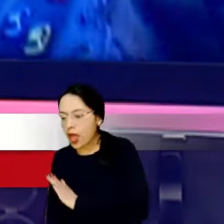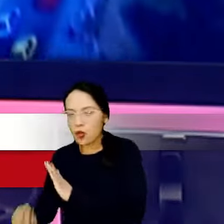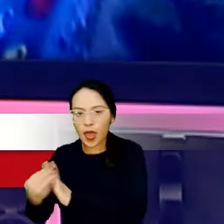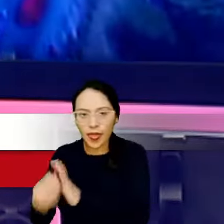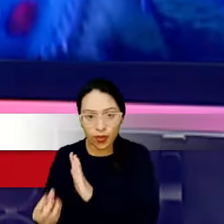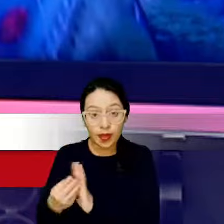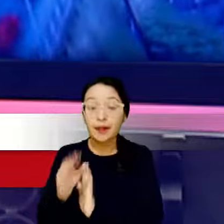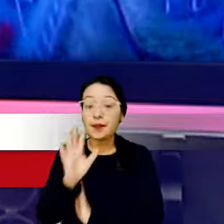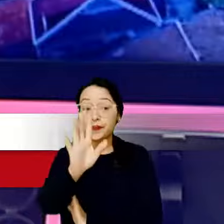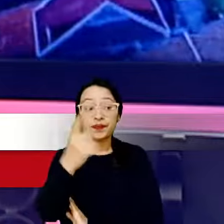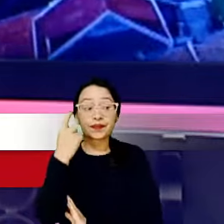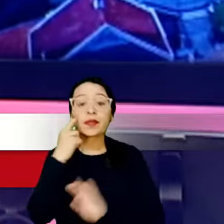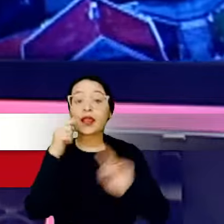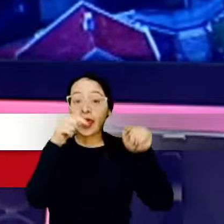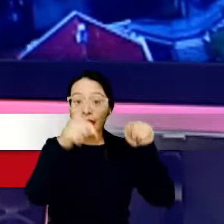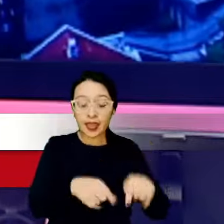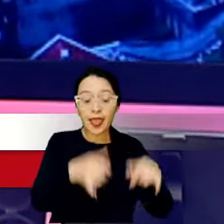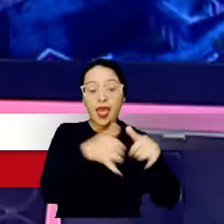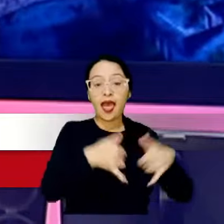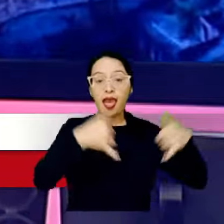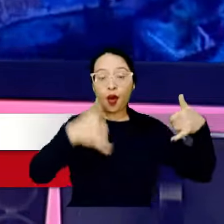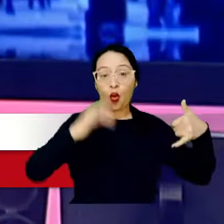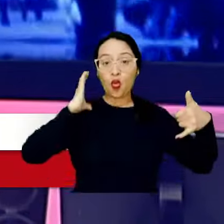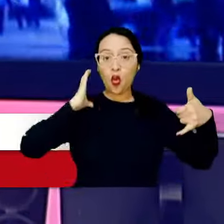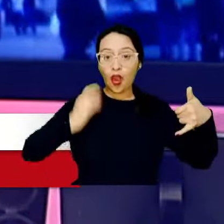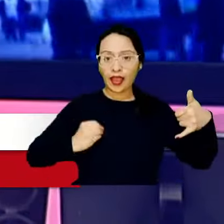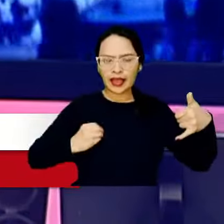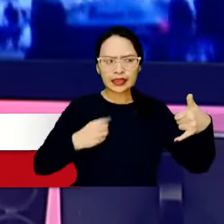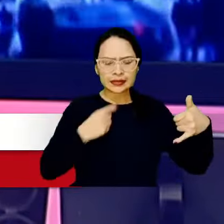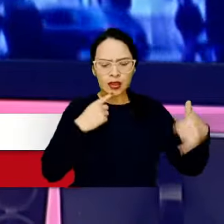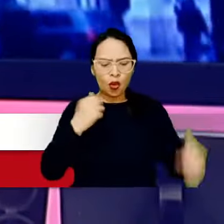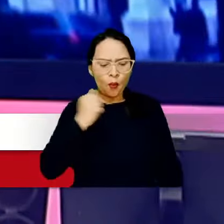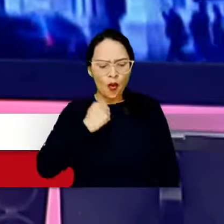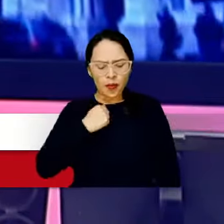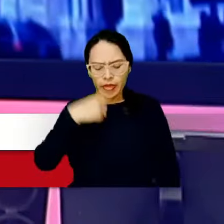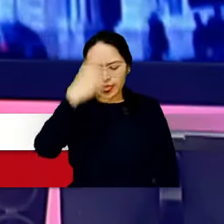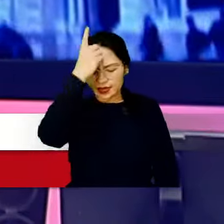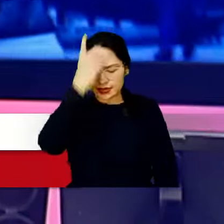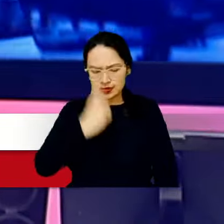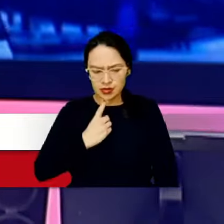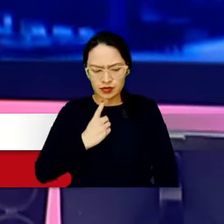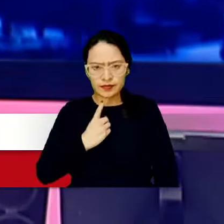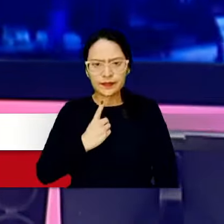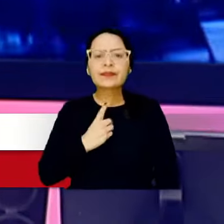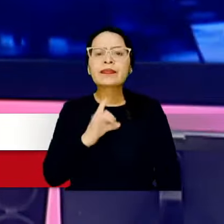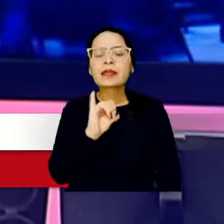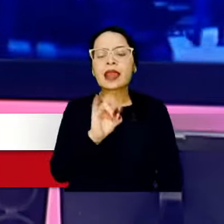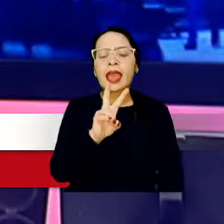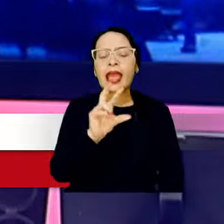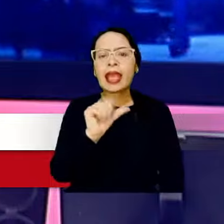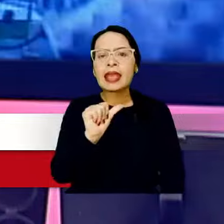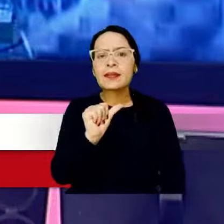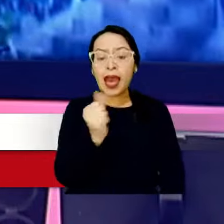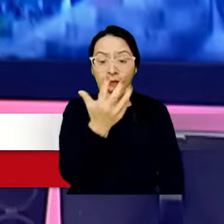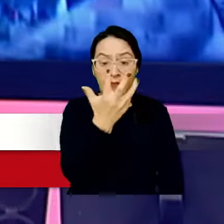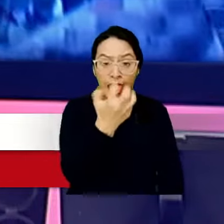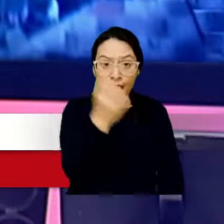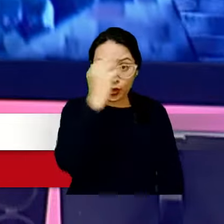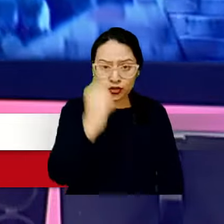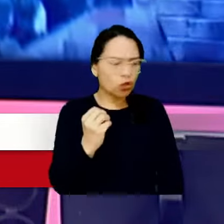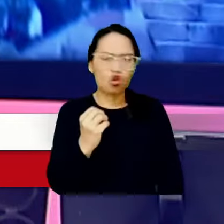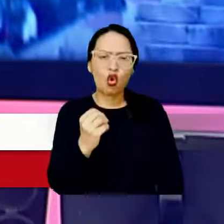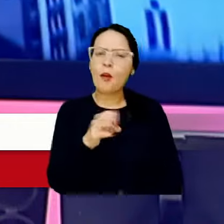la decisión de no incrementar el costo de los productos hasta junio próximo, esto con el fin de que las ventas no se vean